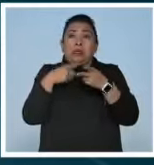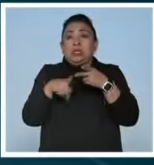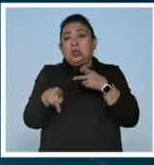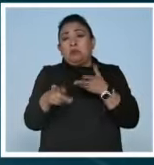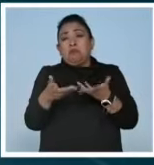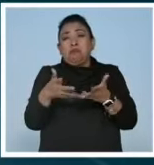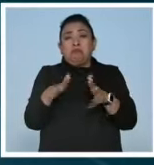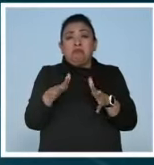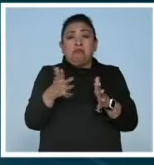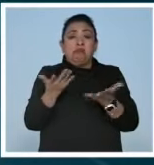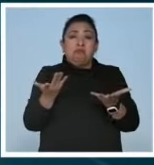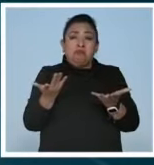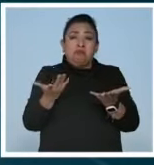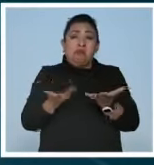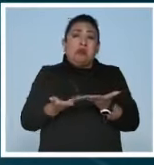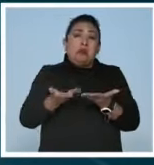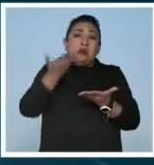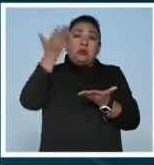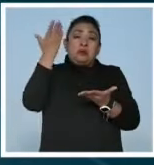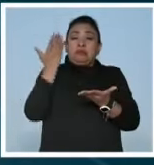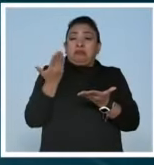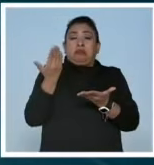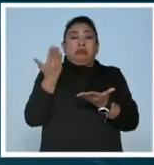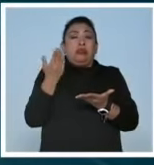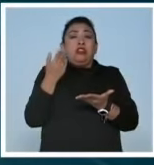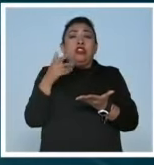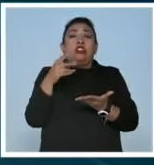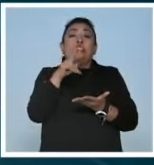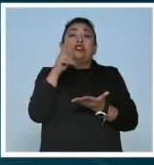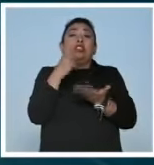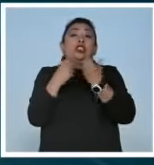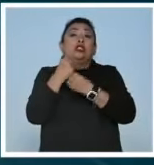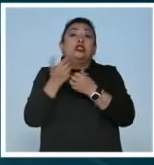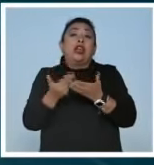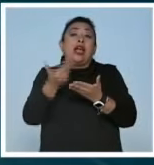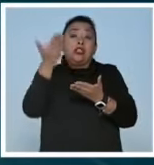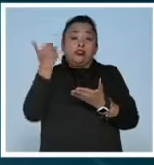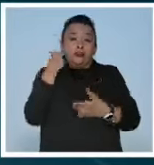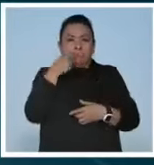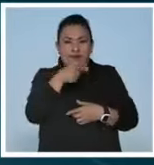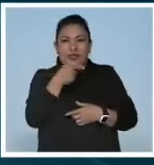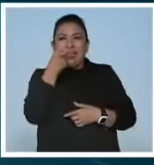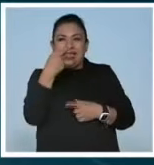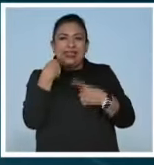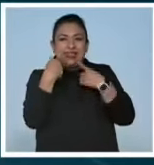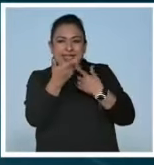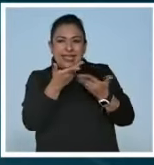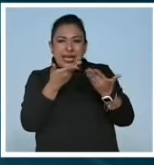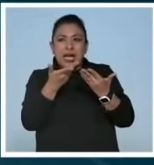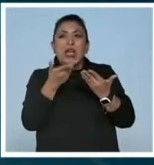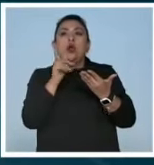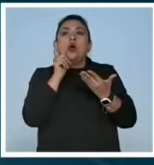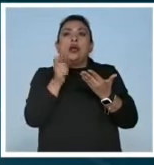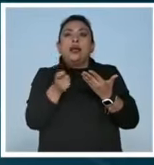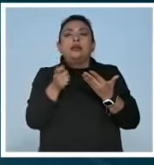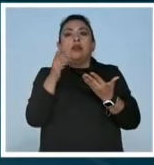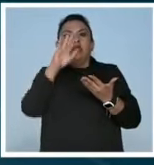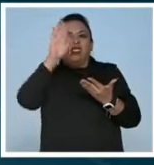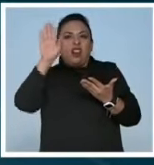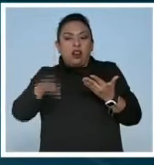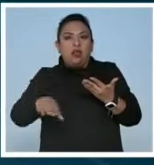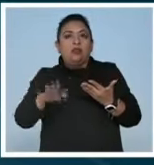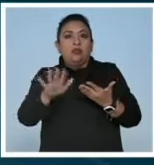menos, si nos vamos a la historia reciente, por lo menos dos siglos. Precisamente este diálogo fungió como un transmisor de talentos